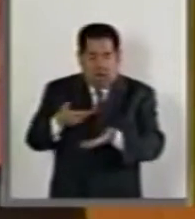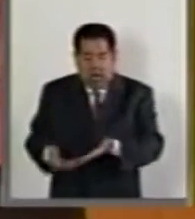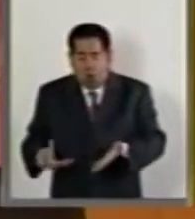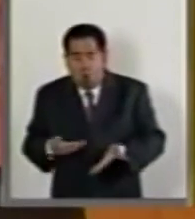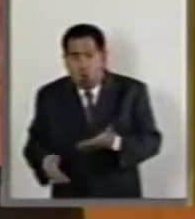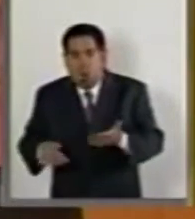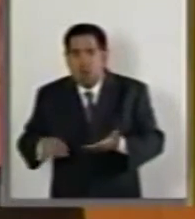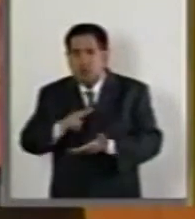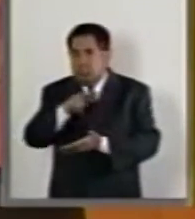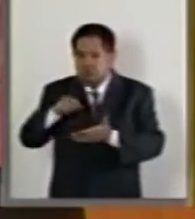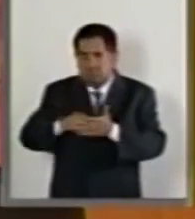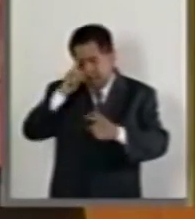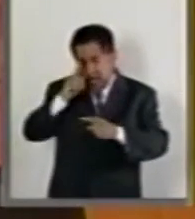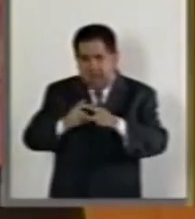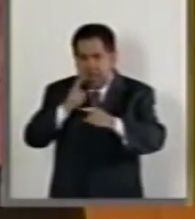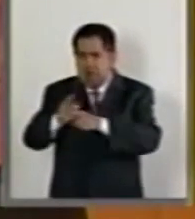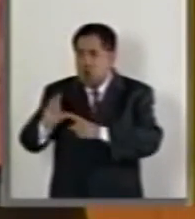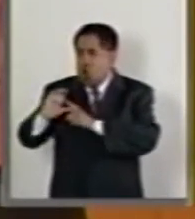el ánimo de